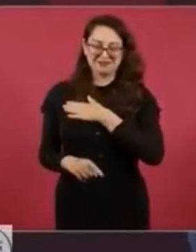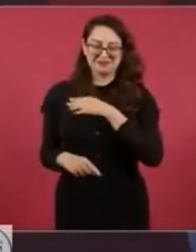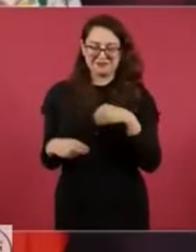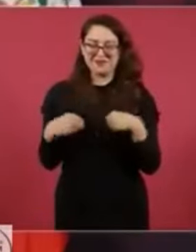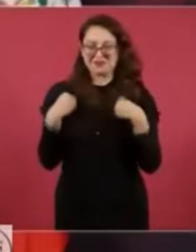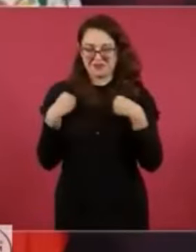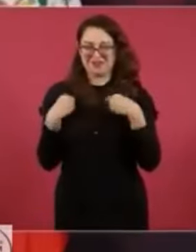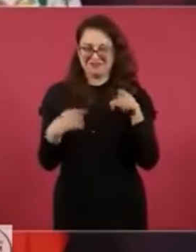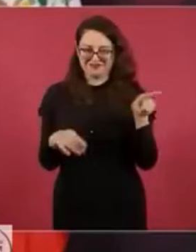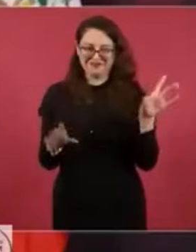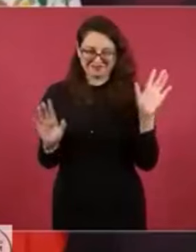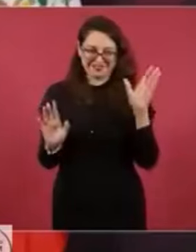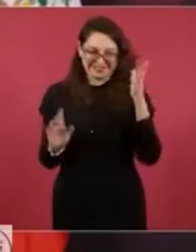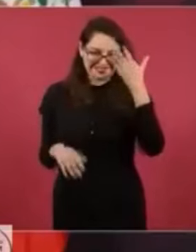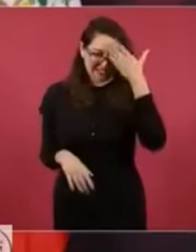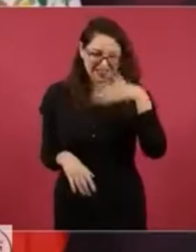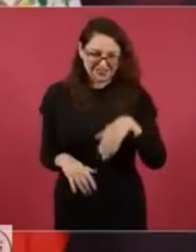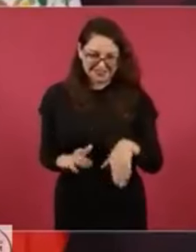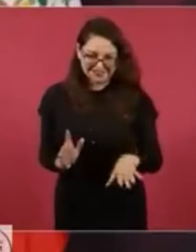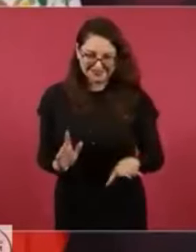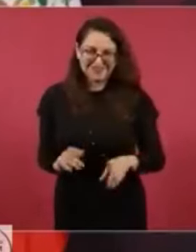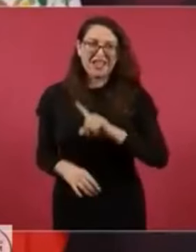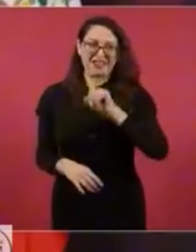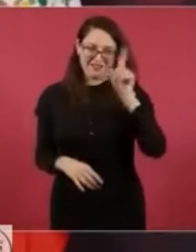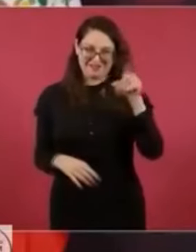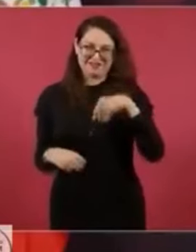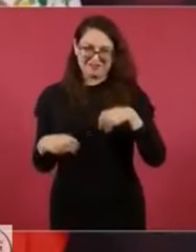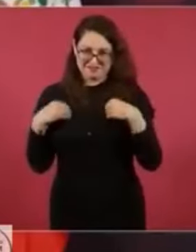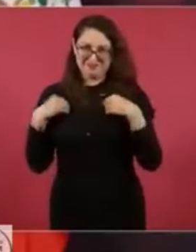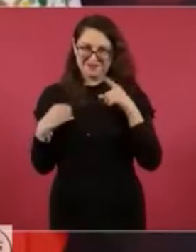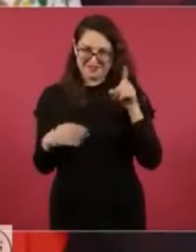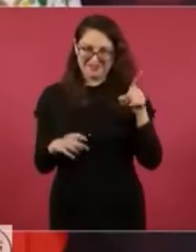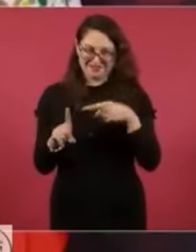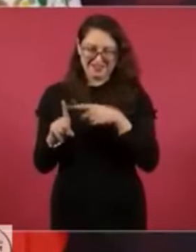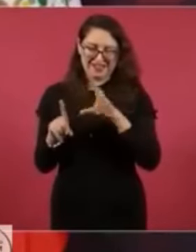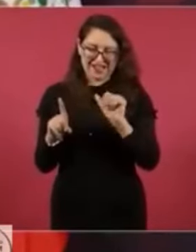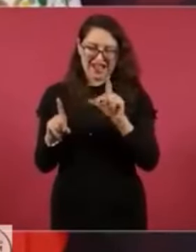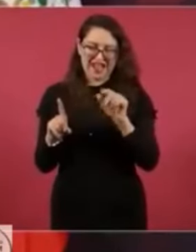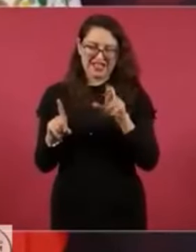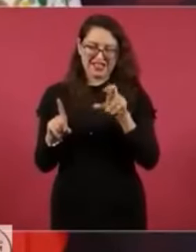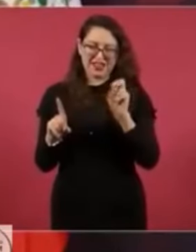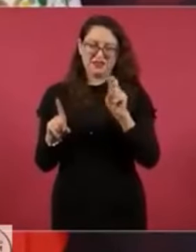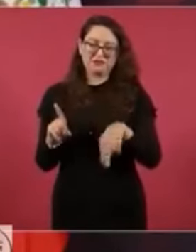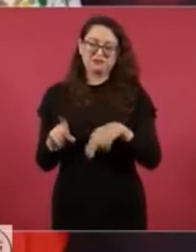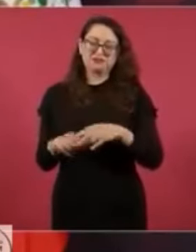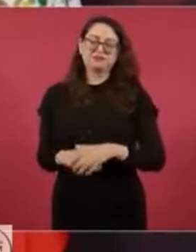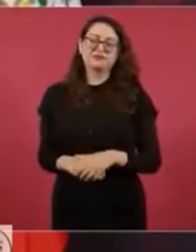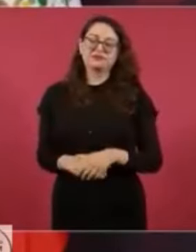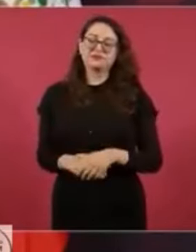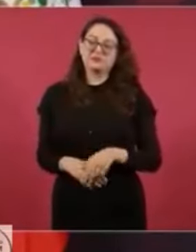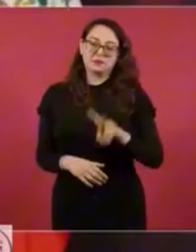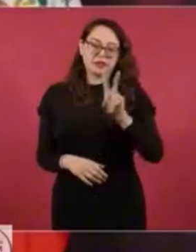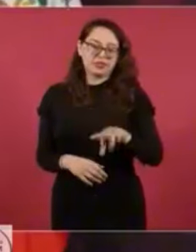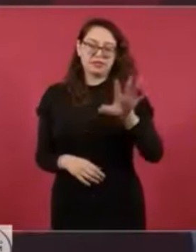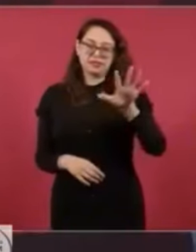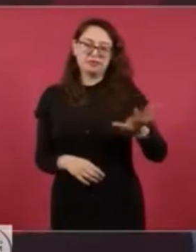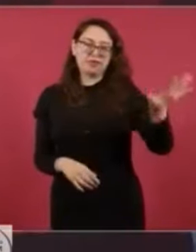viven yo siempre respeto mucho al pueblo español lo respeto